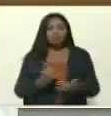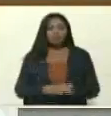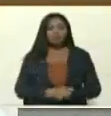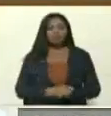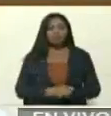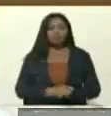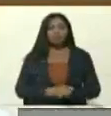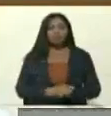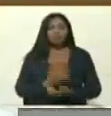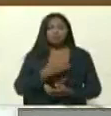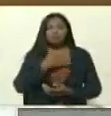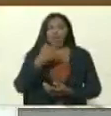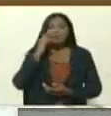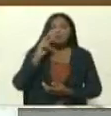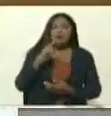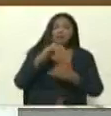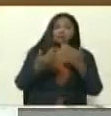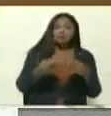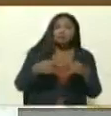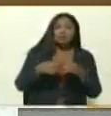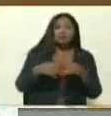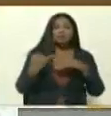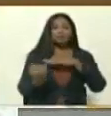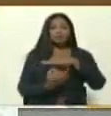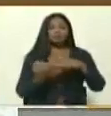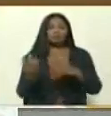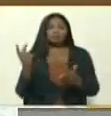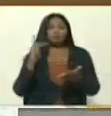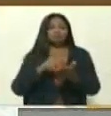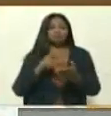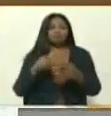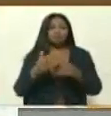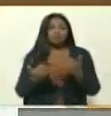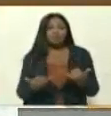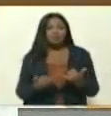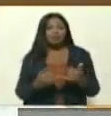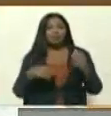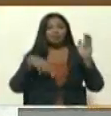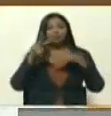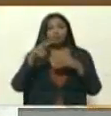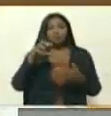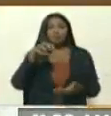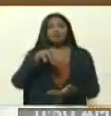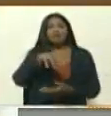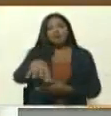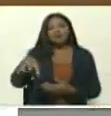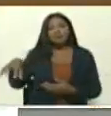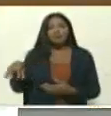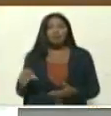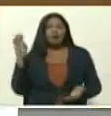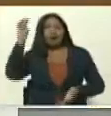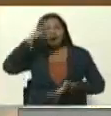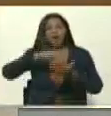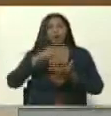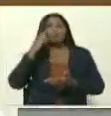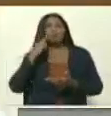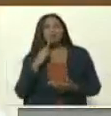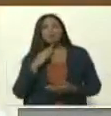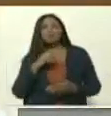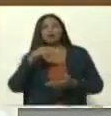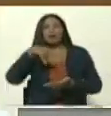podemos observar que en este periodo la institución tuvo presencia en 12 estados: Aragua, Bolívar,